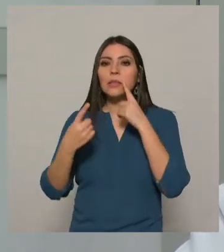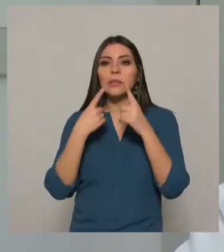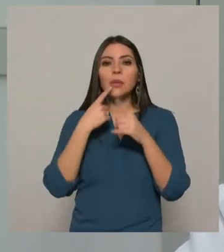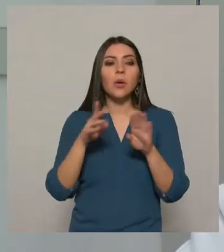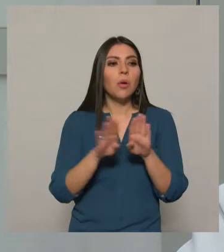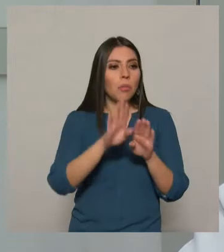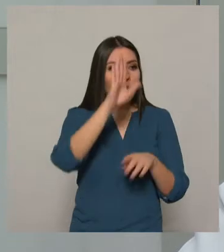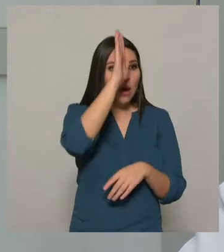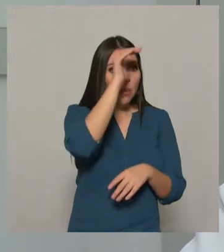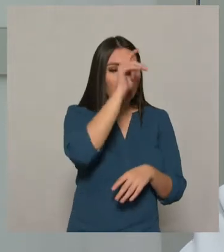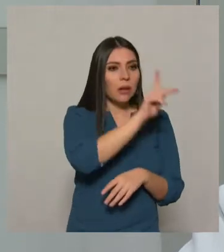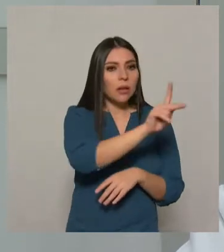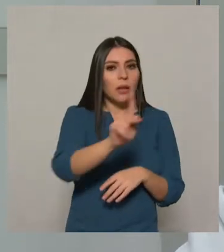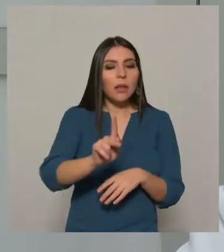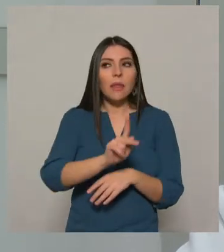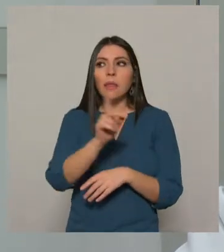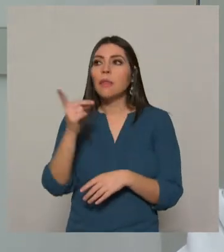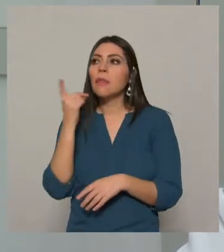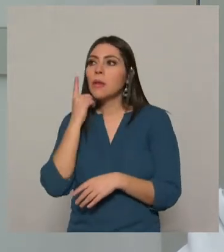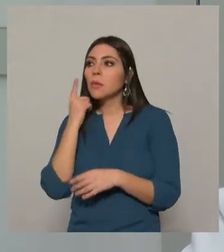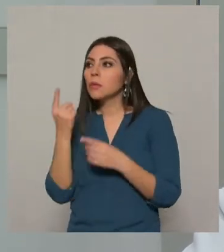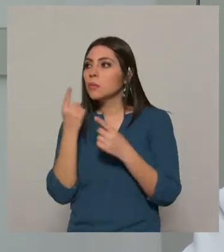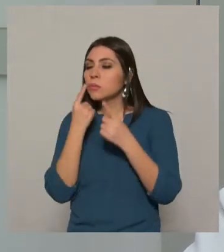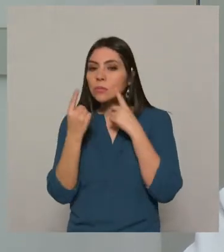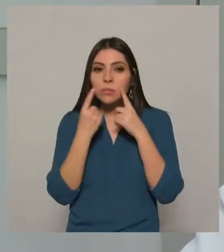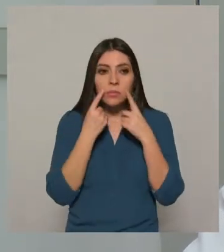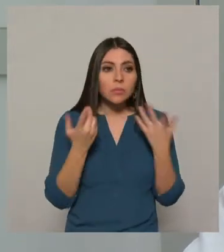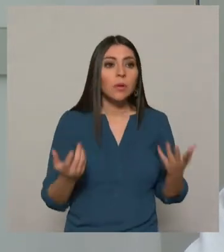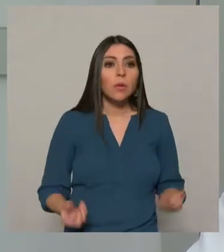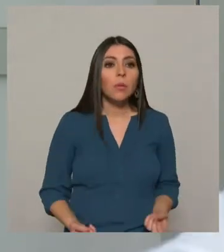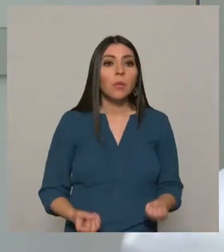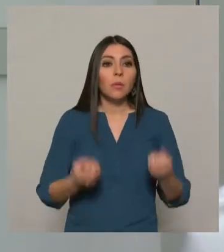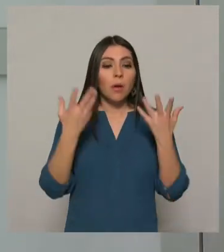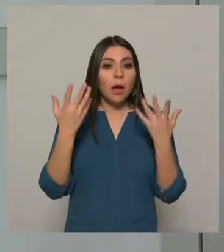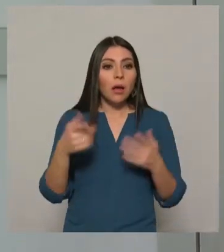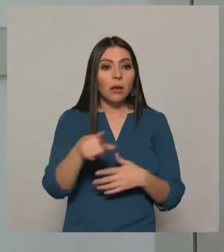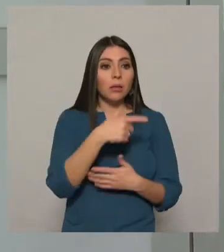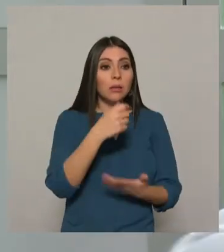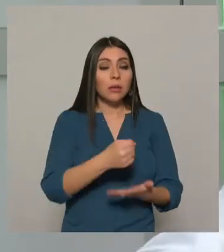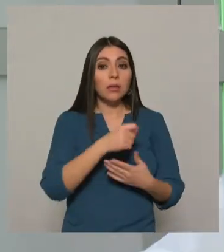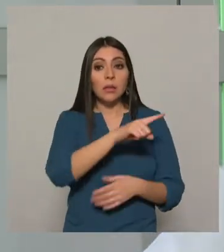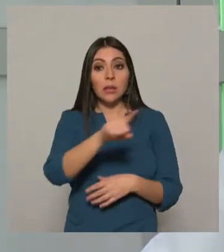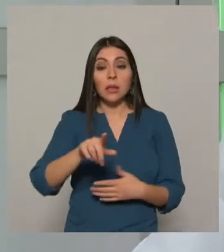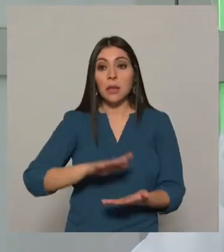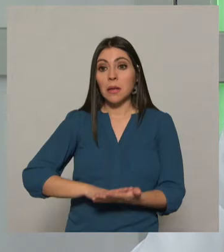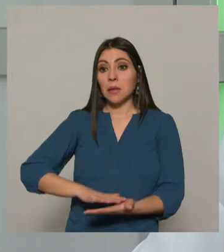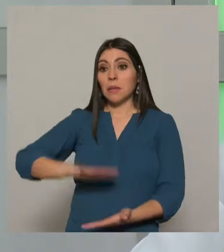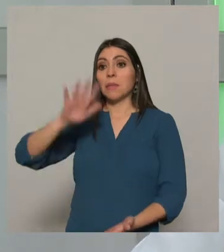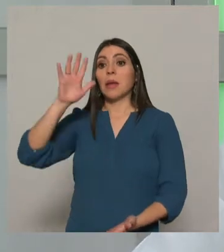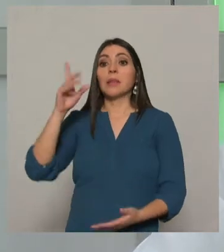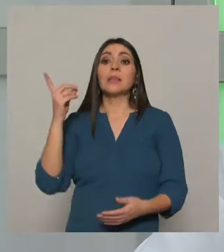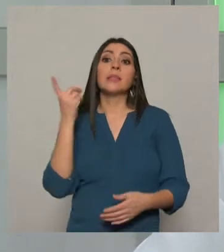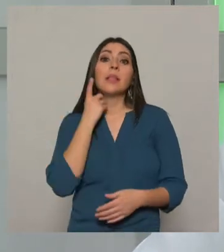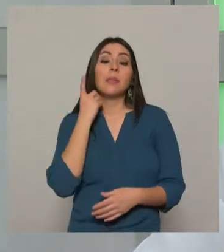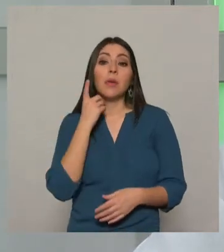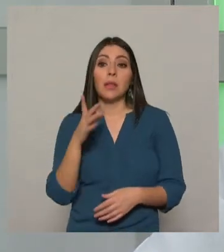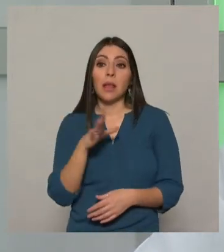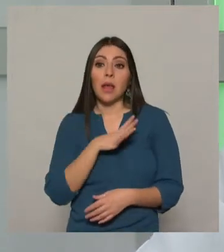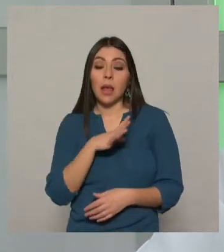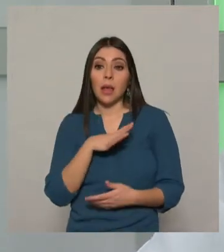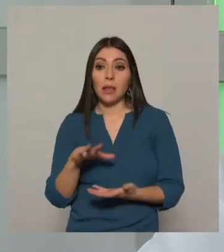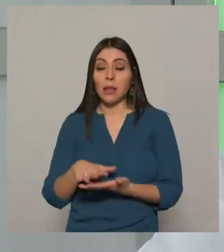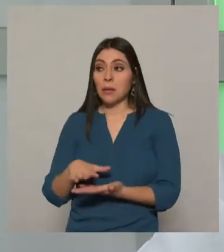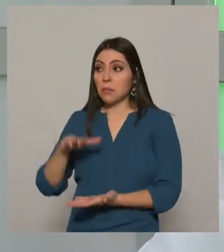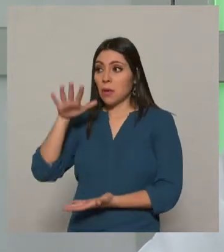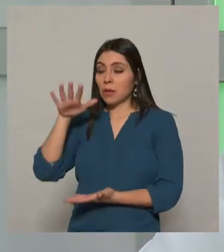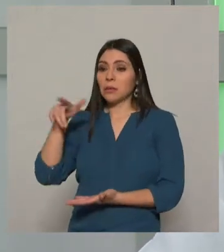los legisladores, a través de la posibilidad de quien tuviera más legisladores en turno, tenía la